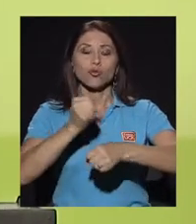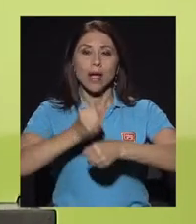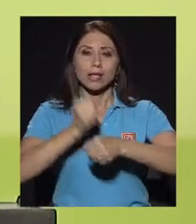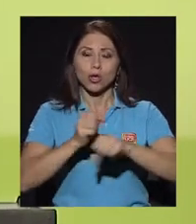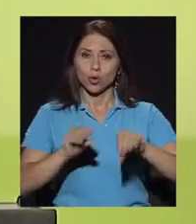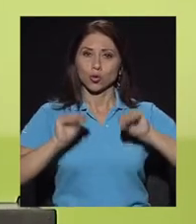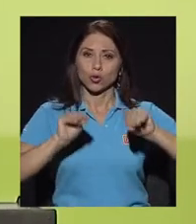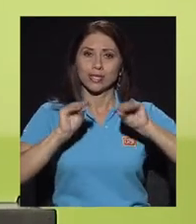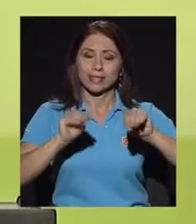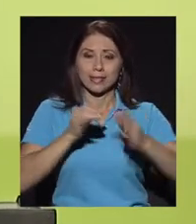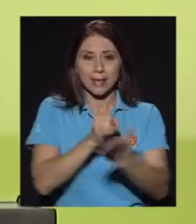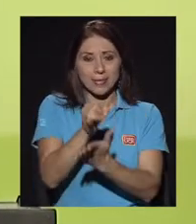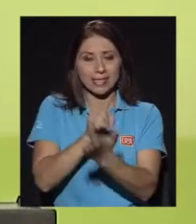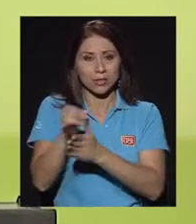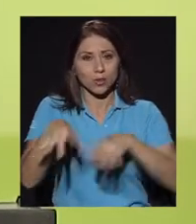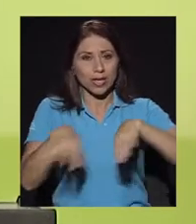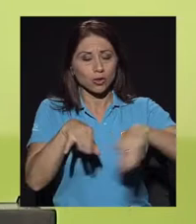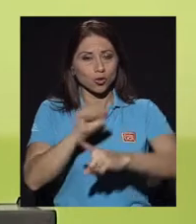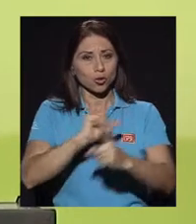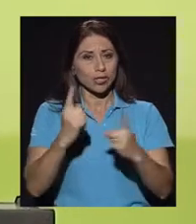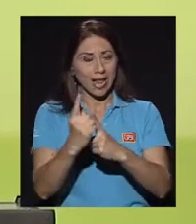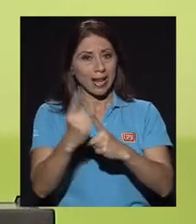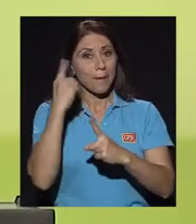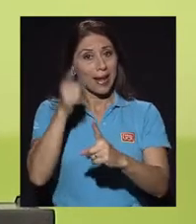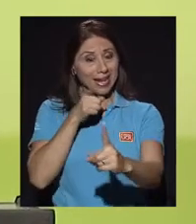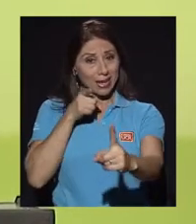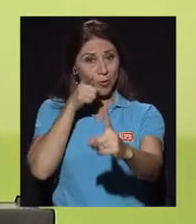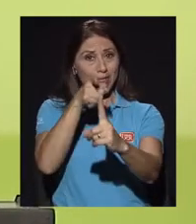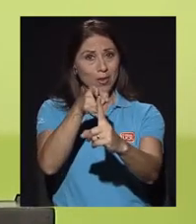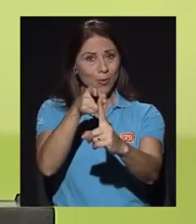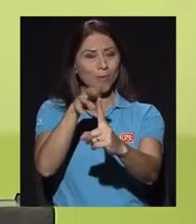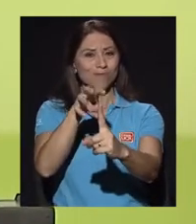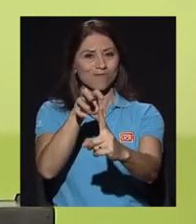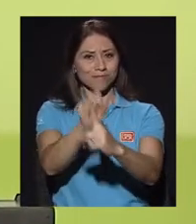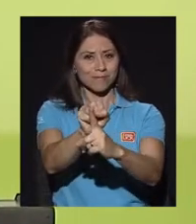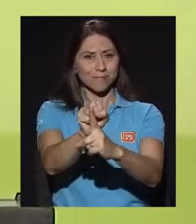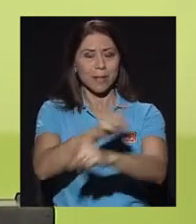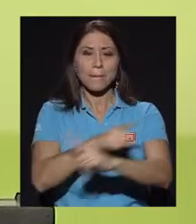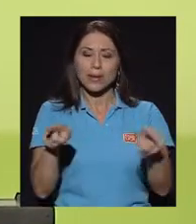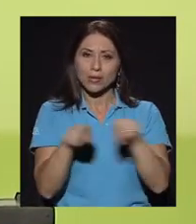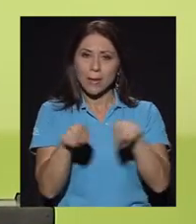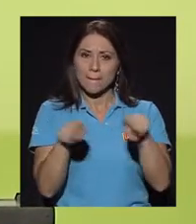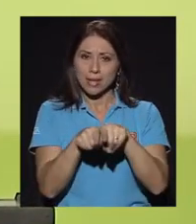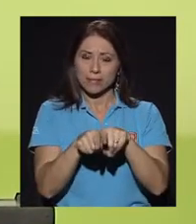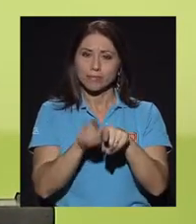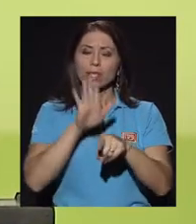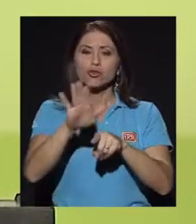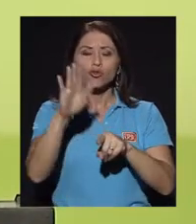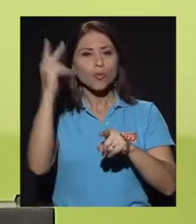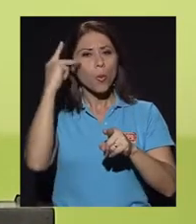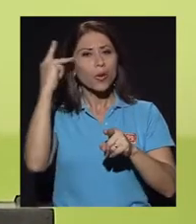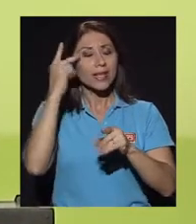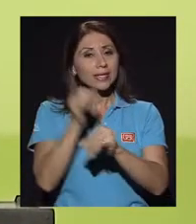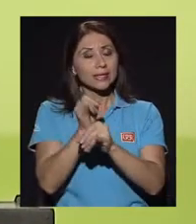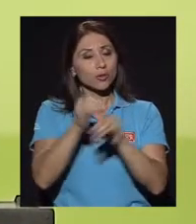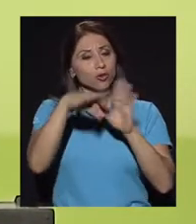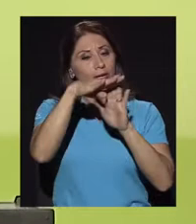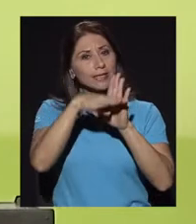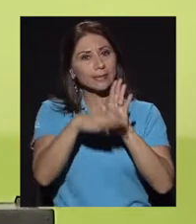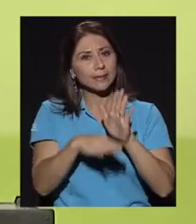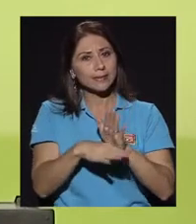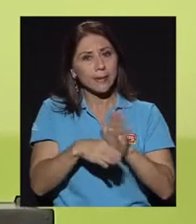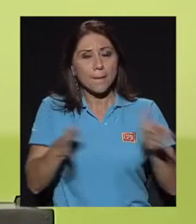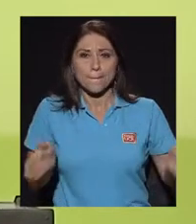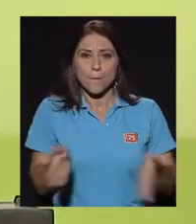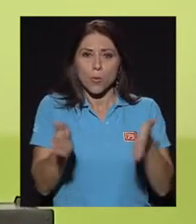docencia, investigación y acción social hacia el cumplimiento de ese cometido. Pero también ha incorporado dentro de sus políticas institucionales